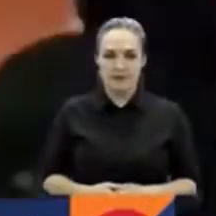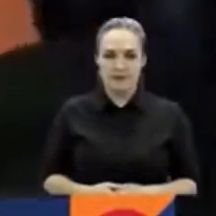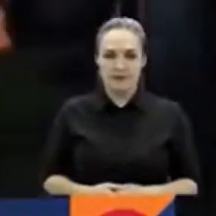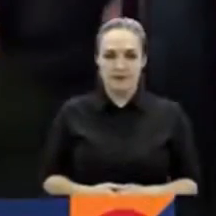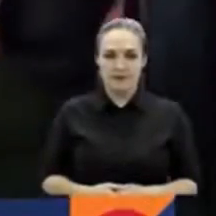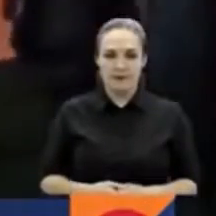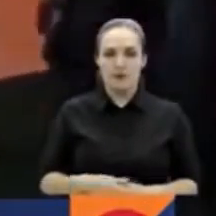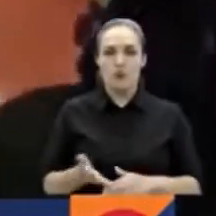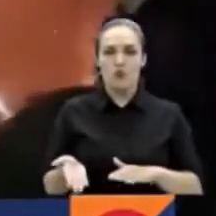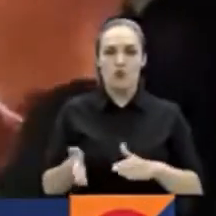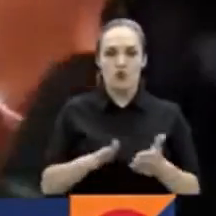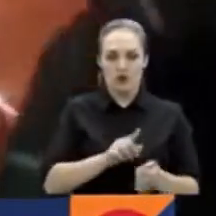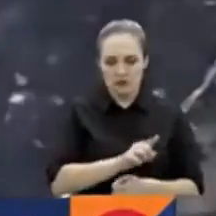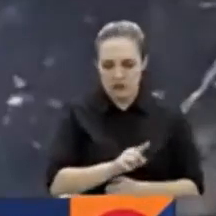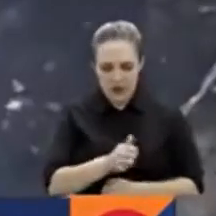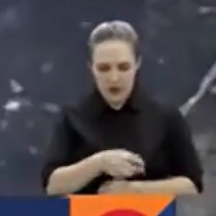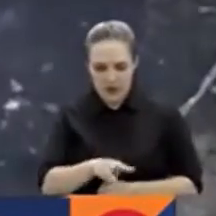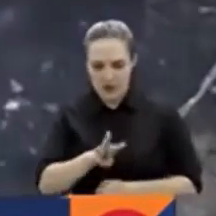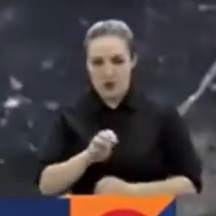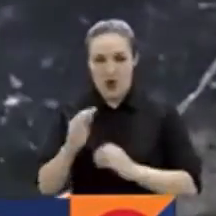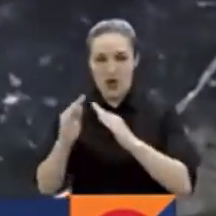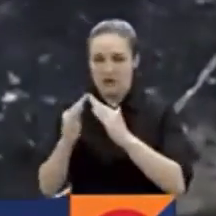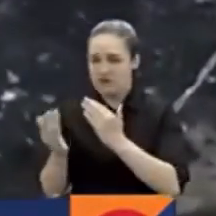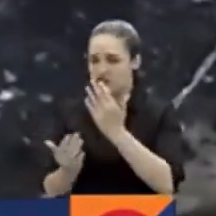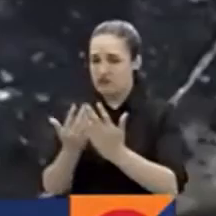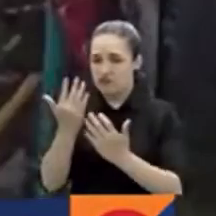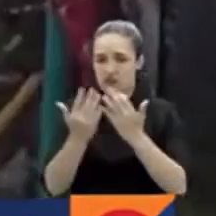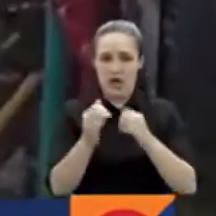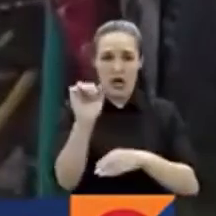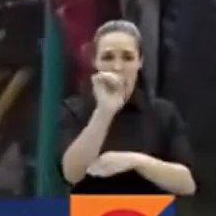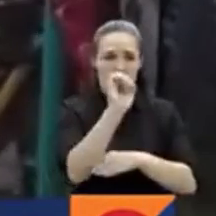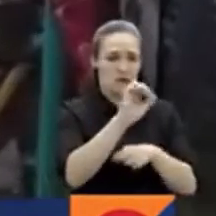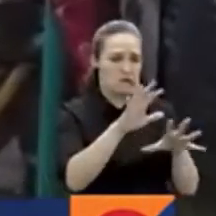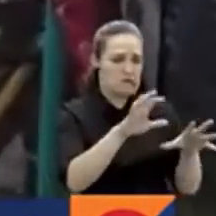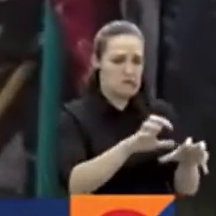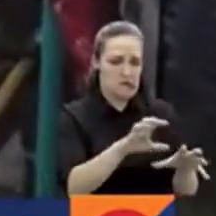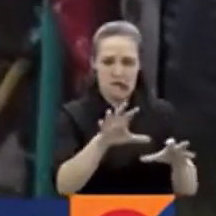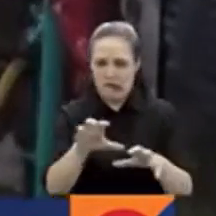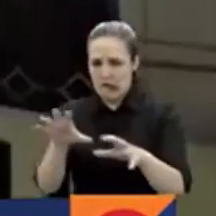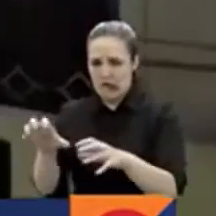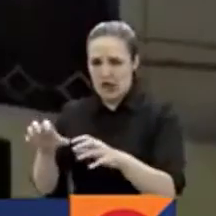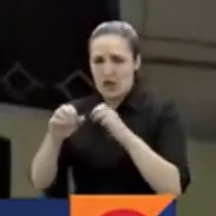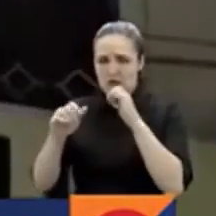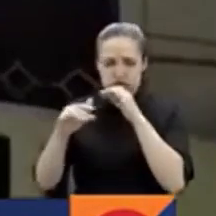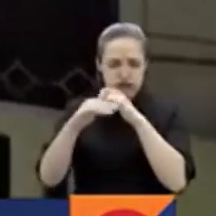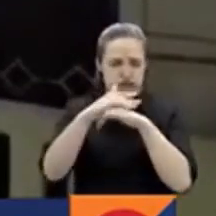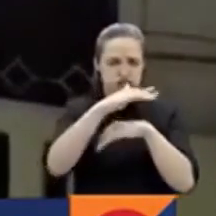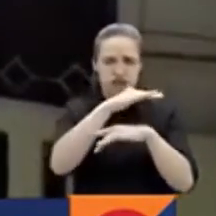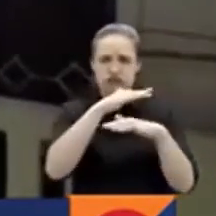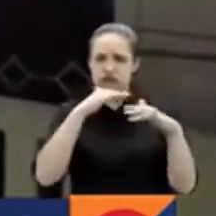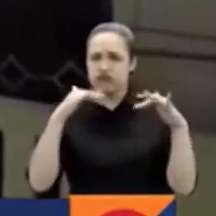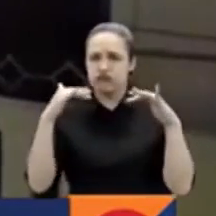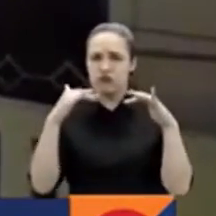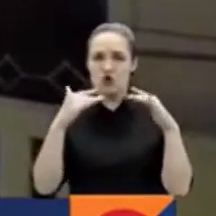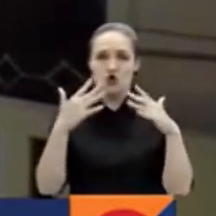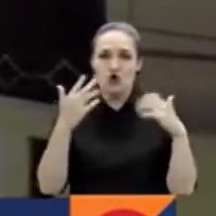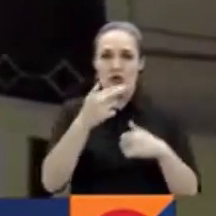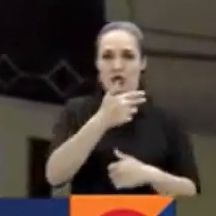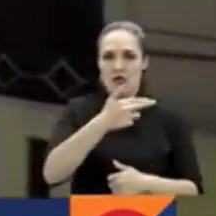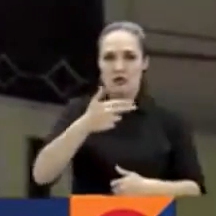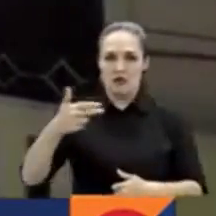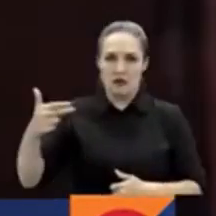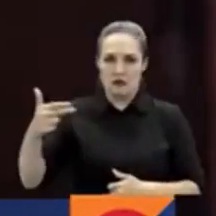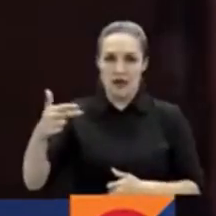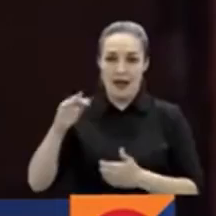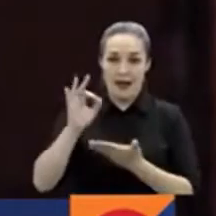...18 muertos, casas consumidas por el fuego, vehículos calcinados y una espesa capa de humo es el panorama del norte de